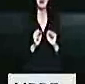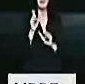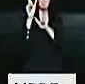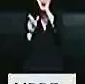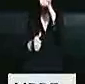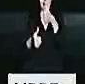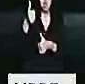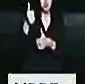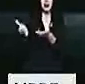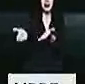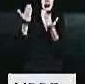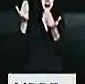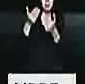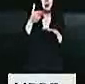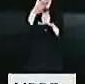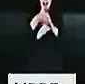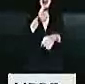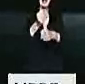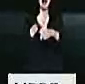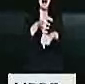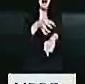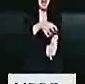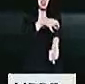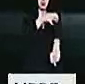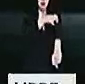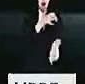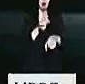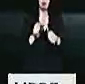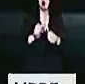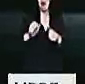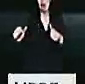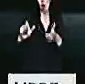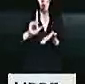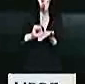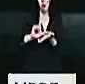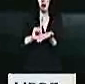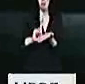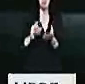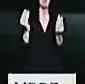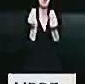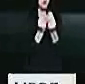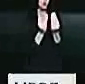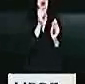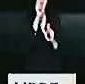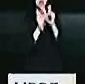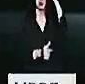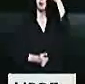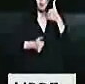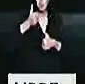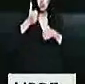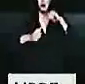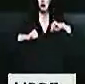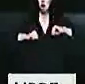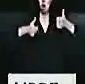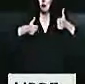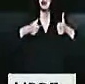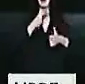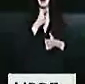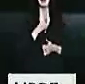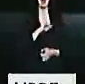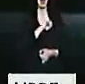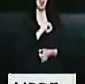las cosas interesantes que ocurrió también durante la pandemia es que muchos profesionales jóvenes han querido salir de Santiago.